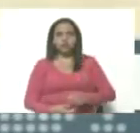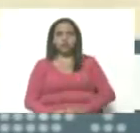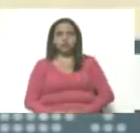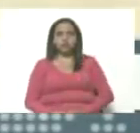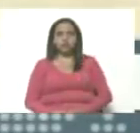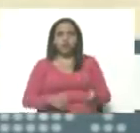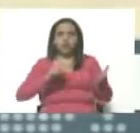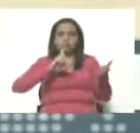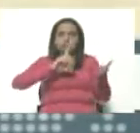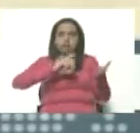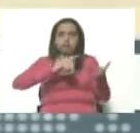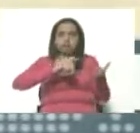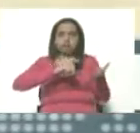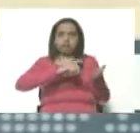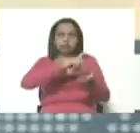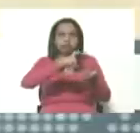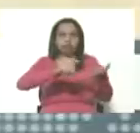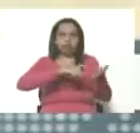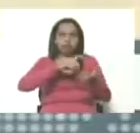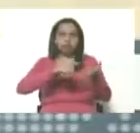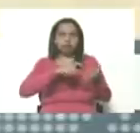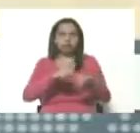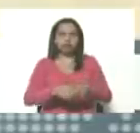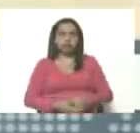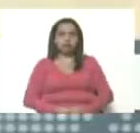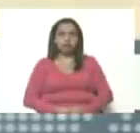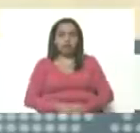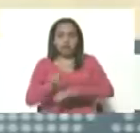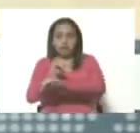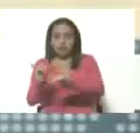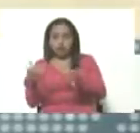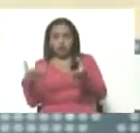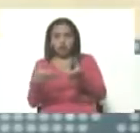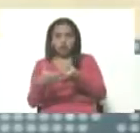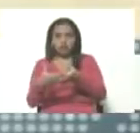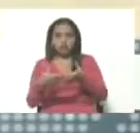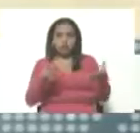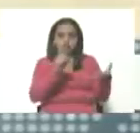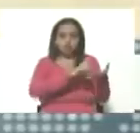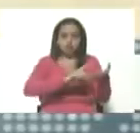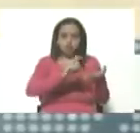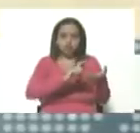Y de cada rato, al salir de una reunión,